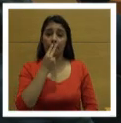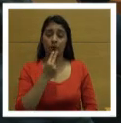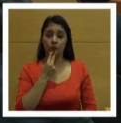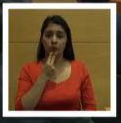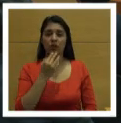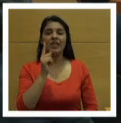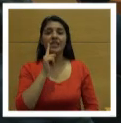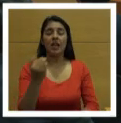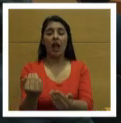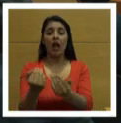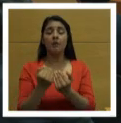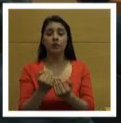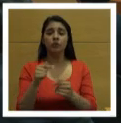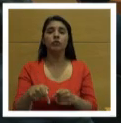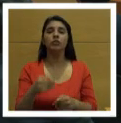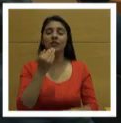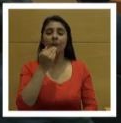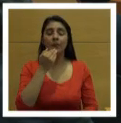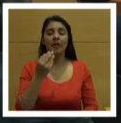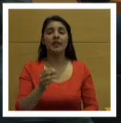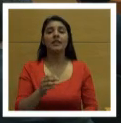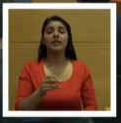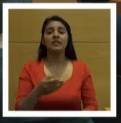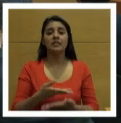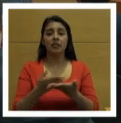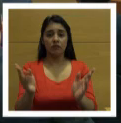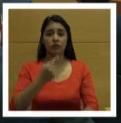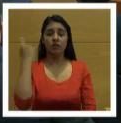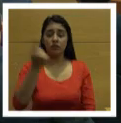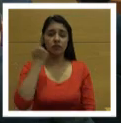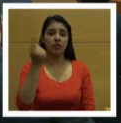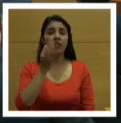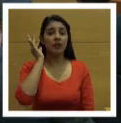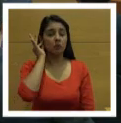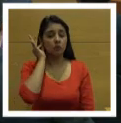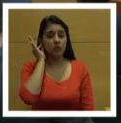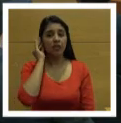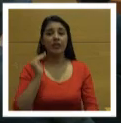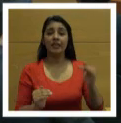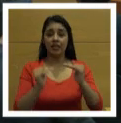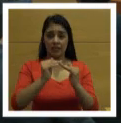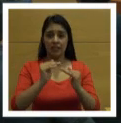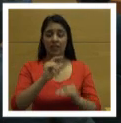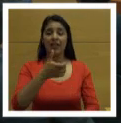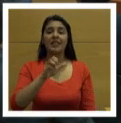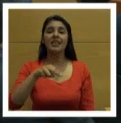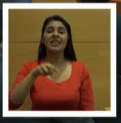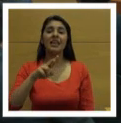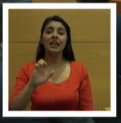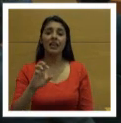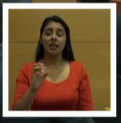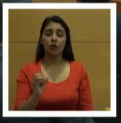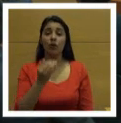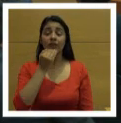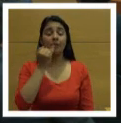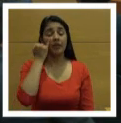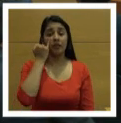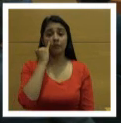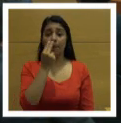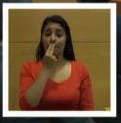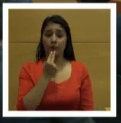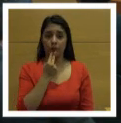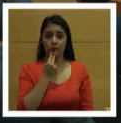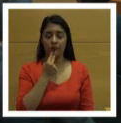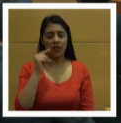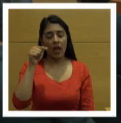del Servicio Nacional de la Mujer y Equidad de Género y la hospitalidad de INACAP, sede Puerto Montt. La realización de este evento cobra